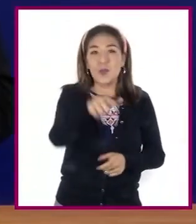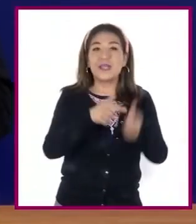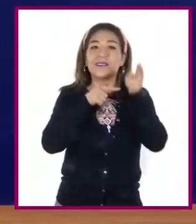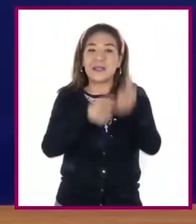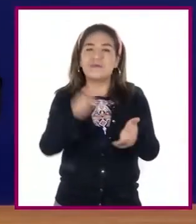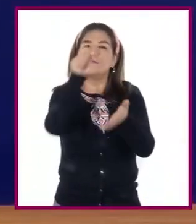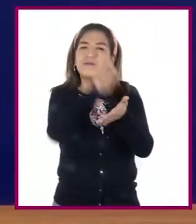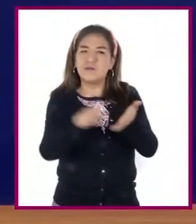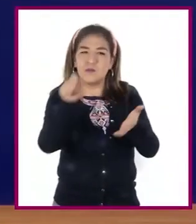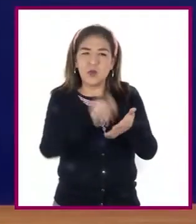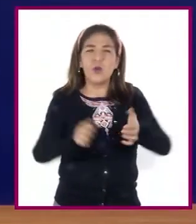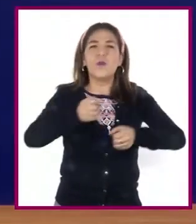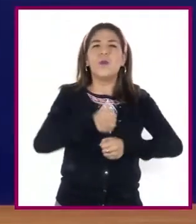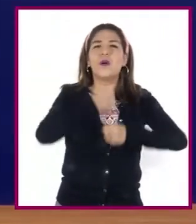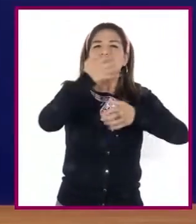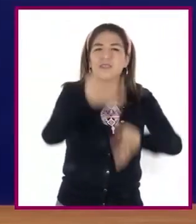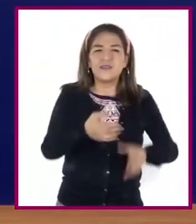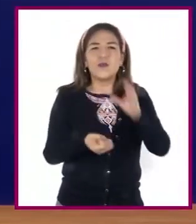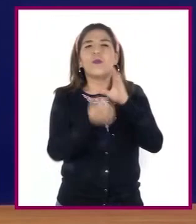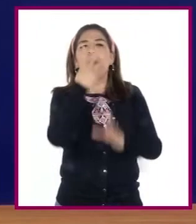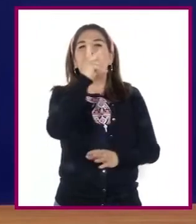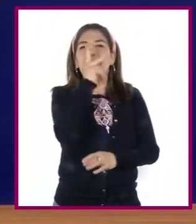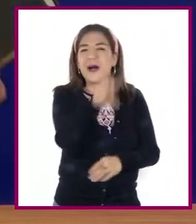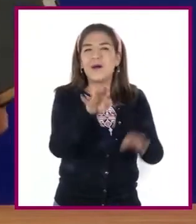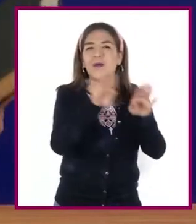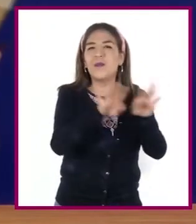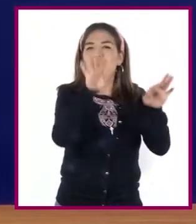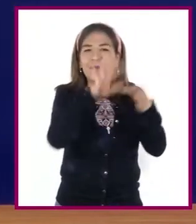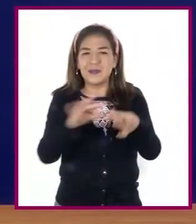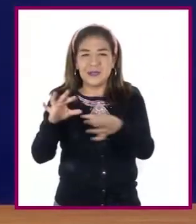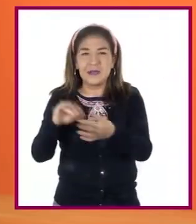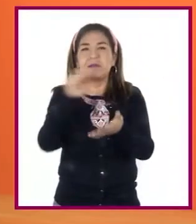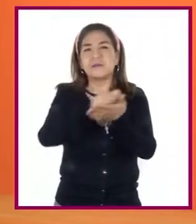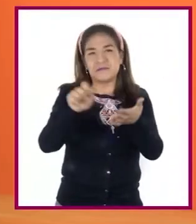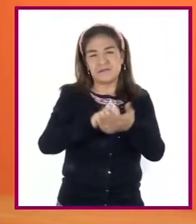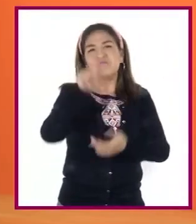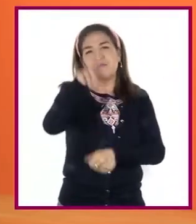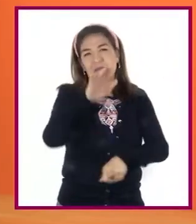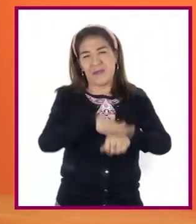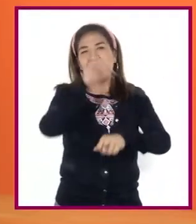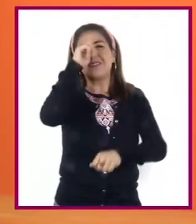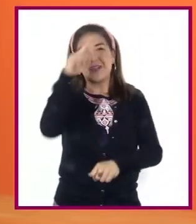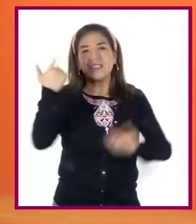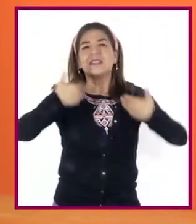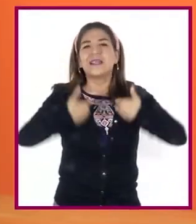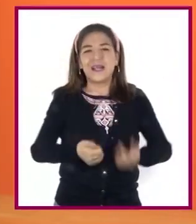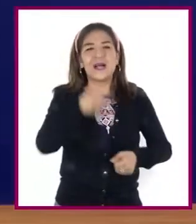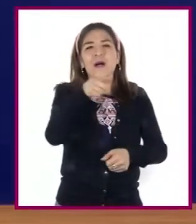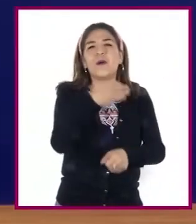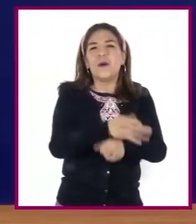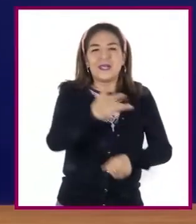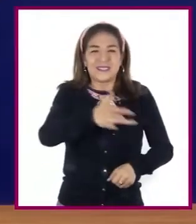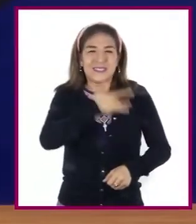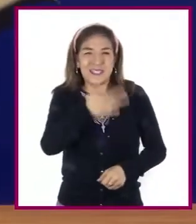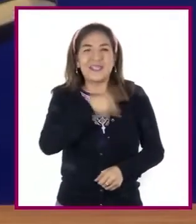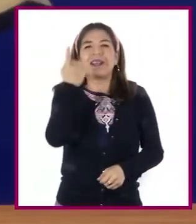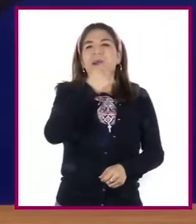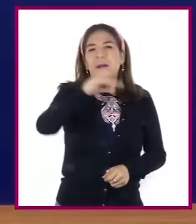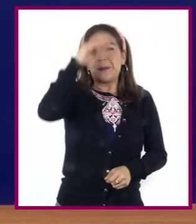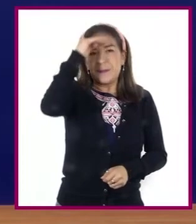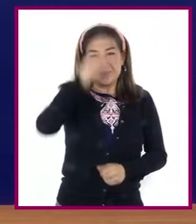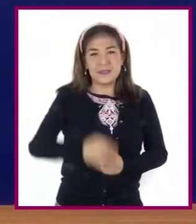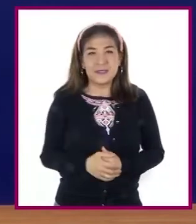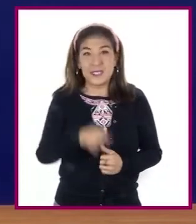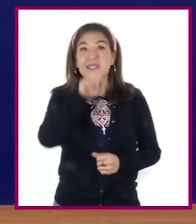y aprendiendo nuevas palabras y formas retóricas, les será más sencillo comprender y expresar lo que sienten y piensan. De